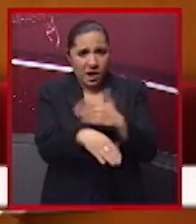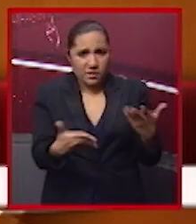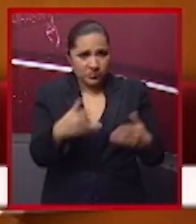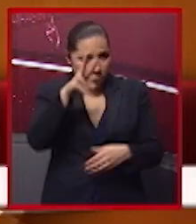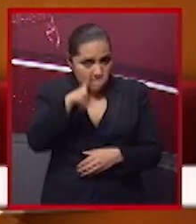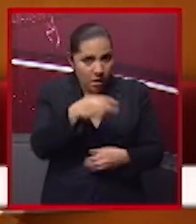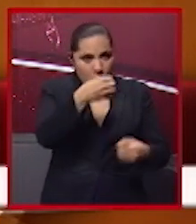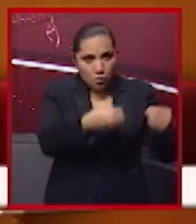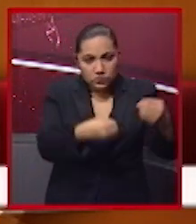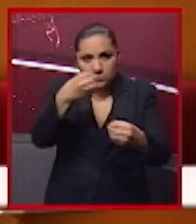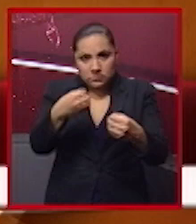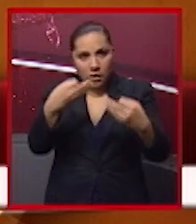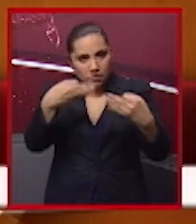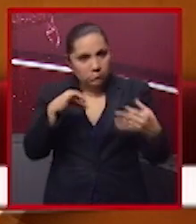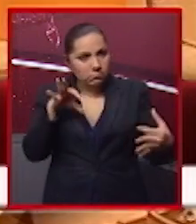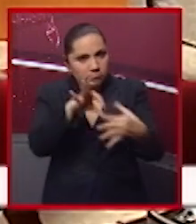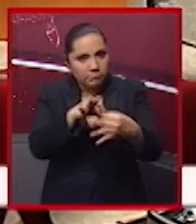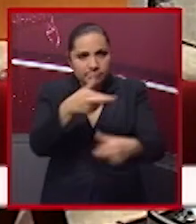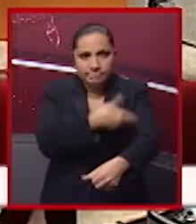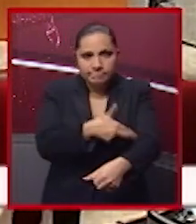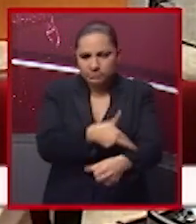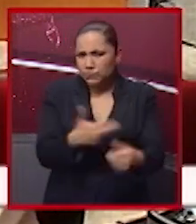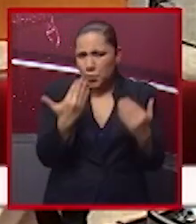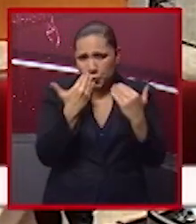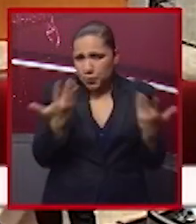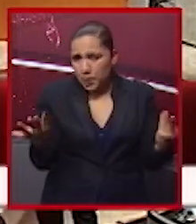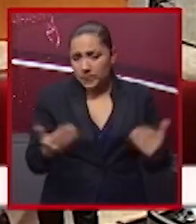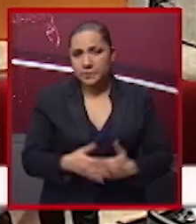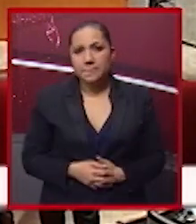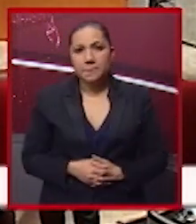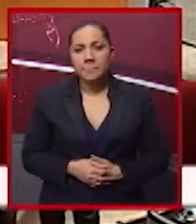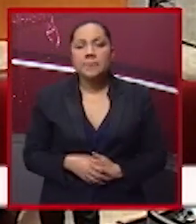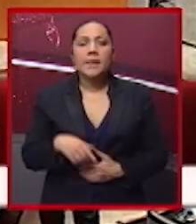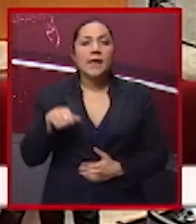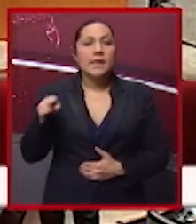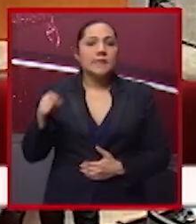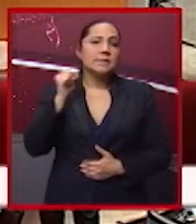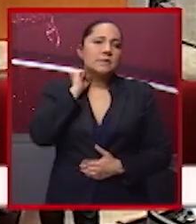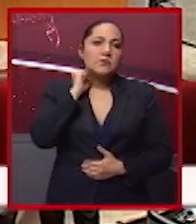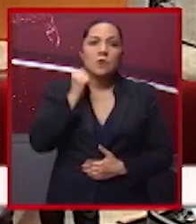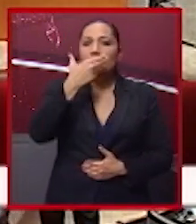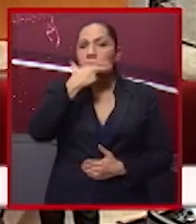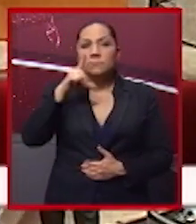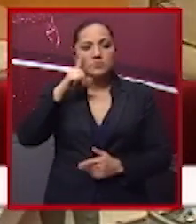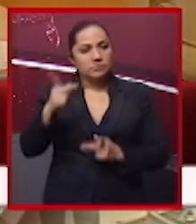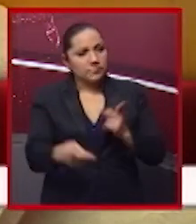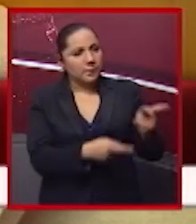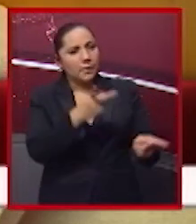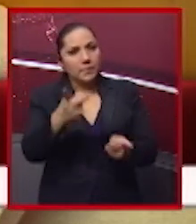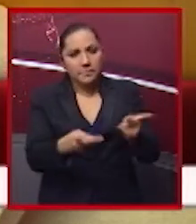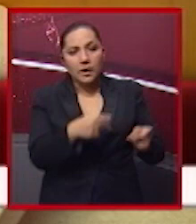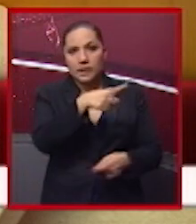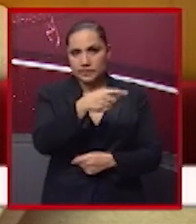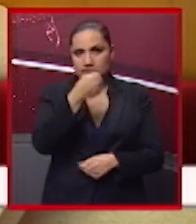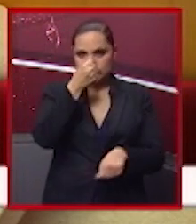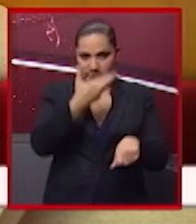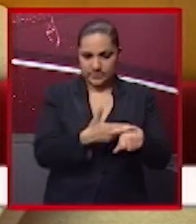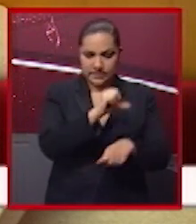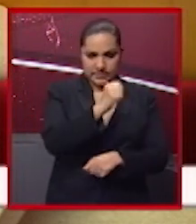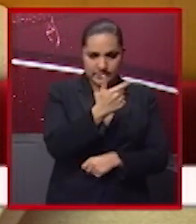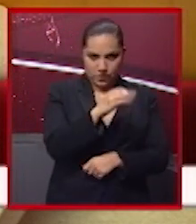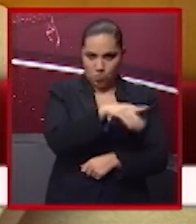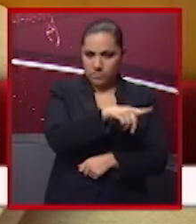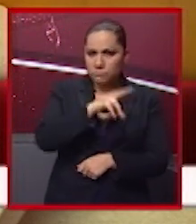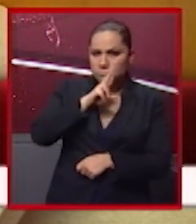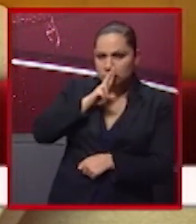en nuestro país. Al responder a las preguntas de senadoras y senadores, el secretario de Gobernación informó que el gobierno federal